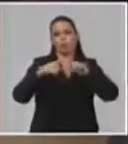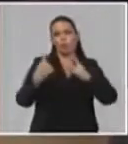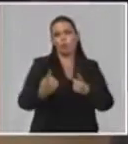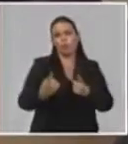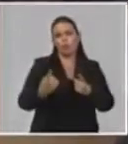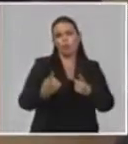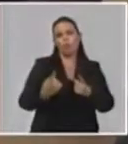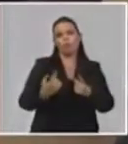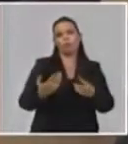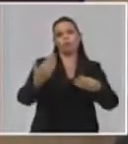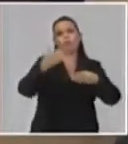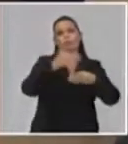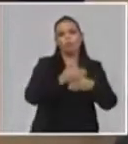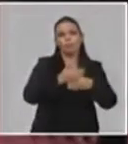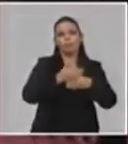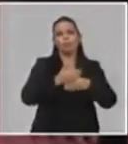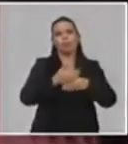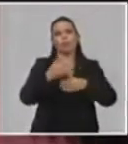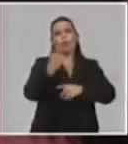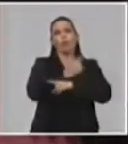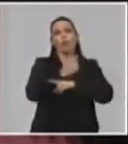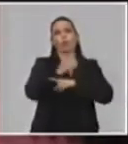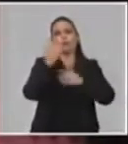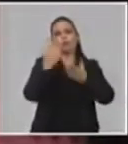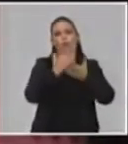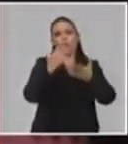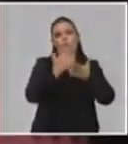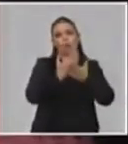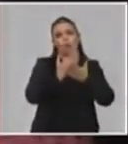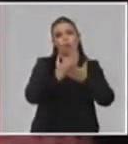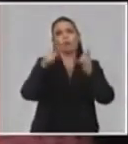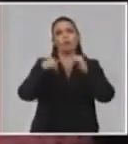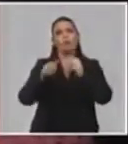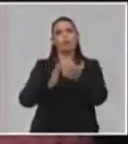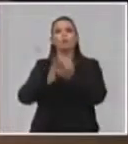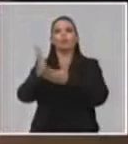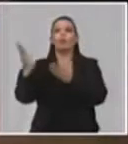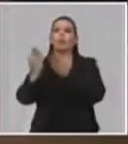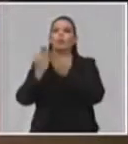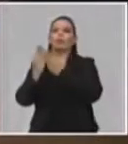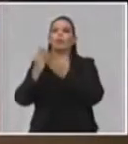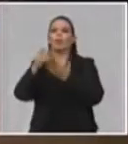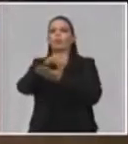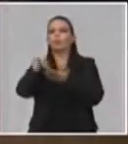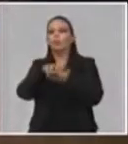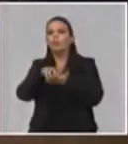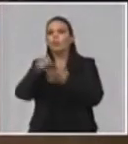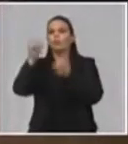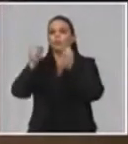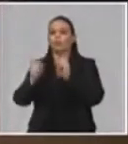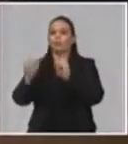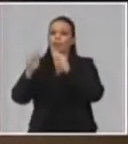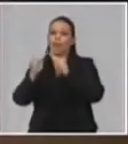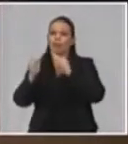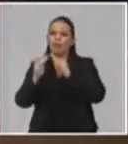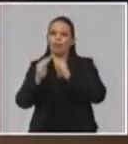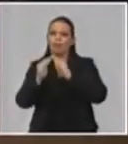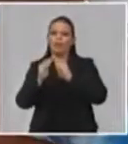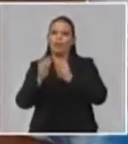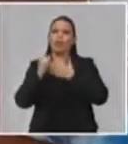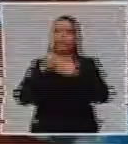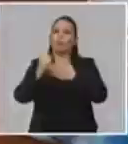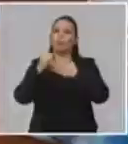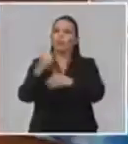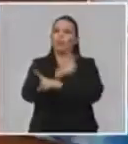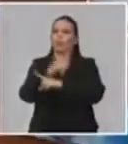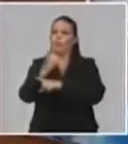escolar, pero no el proceso formativo, que continúa hoy en los hogares de Yateras gracias al empeño de educadores,